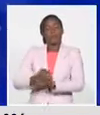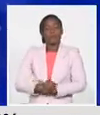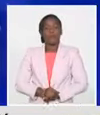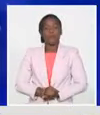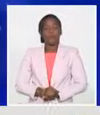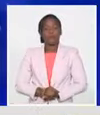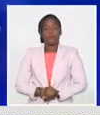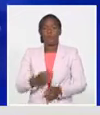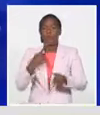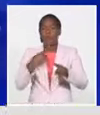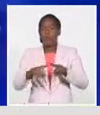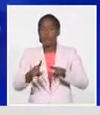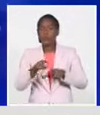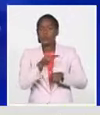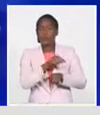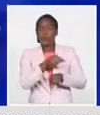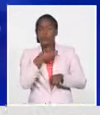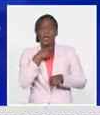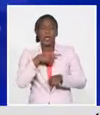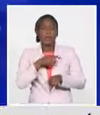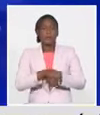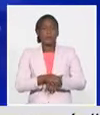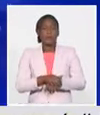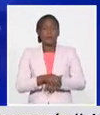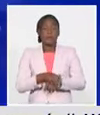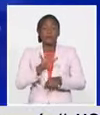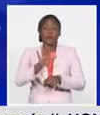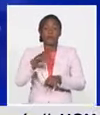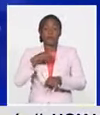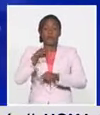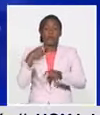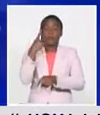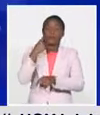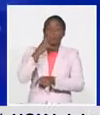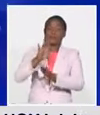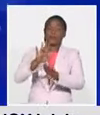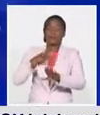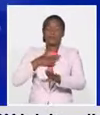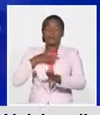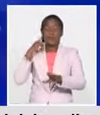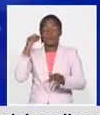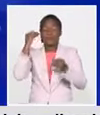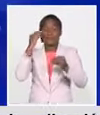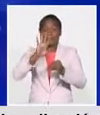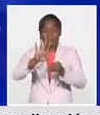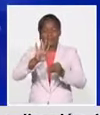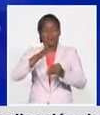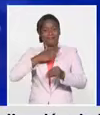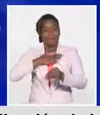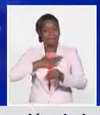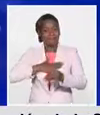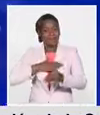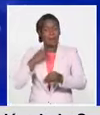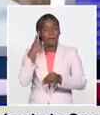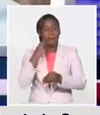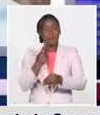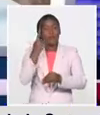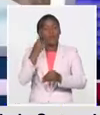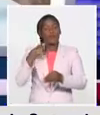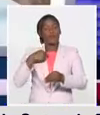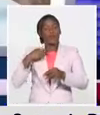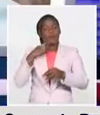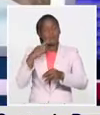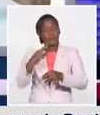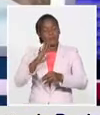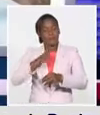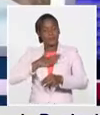Incluye el nasalferón. Es que estamos haciendo... Estamos ahí. Estás haciendo varias preguntas a la vez. Las personas que tienen un proceso